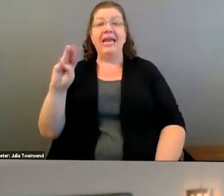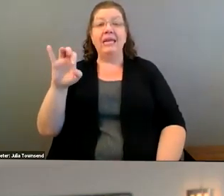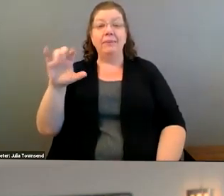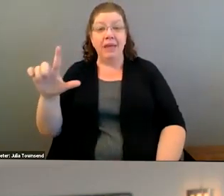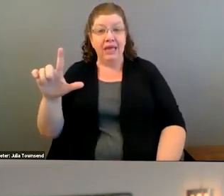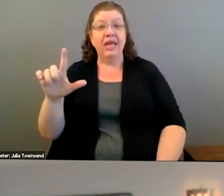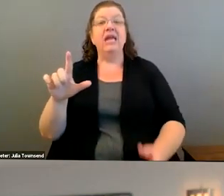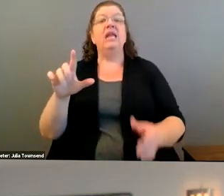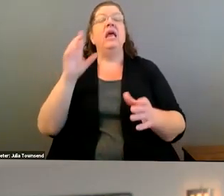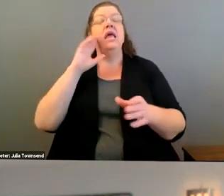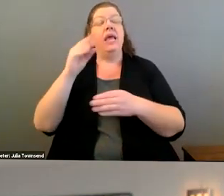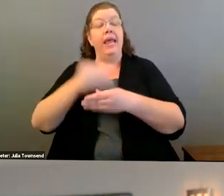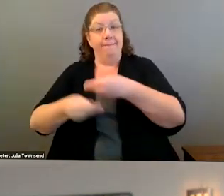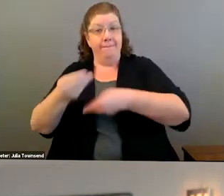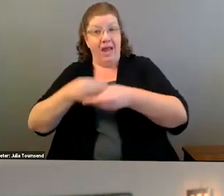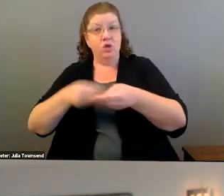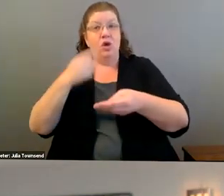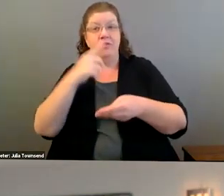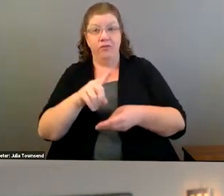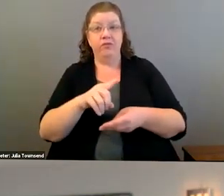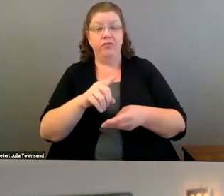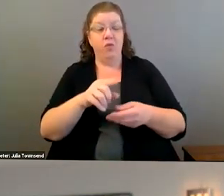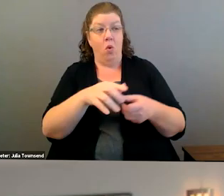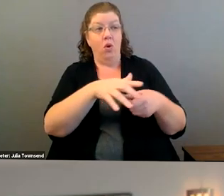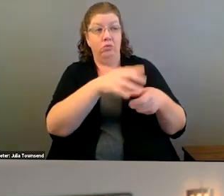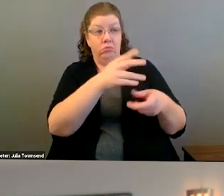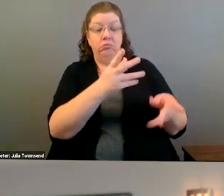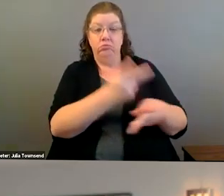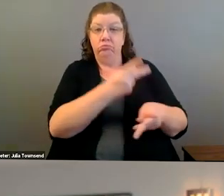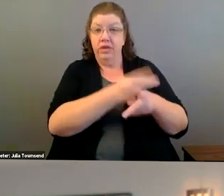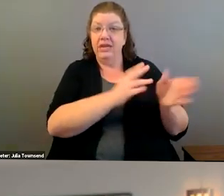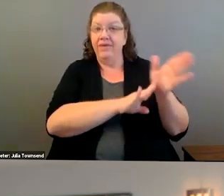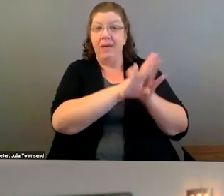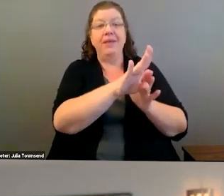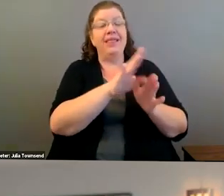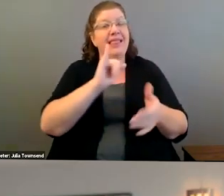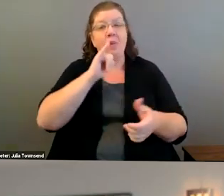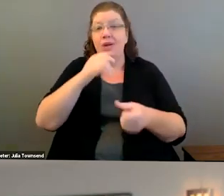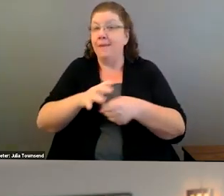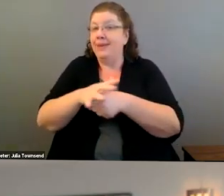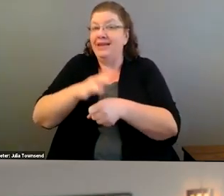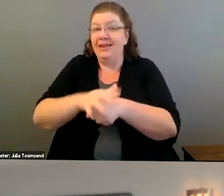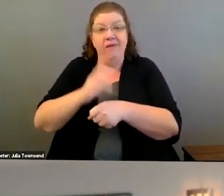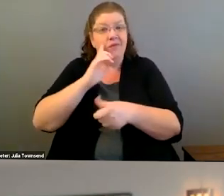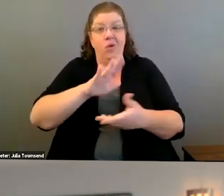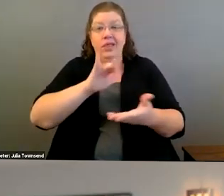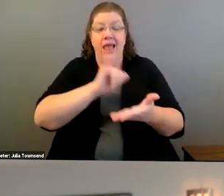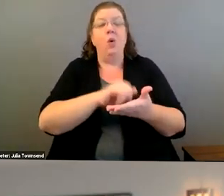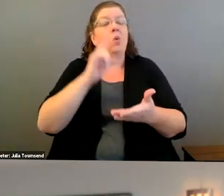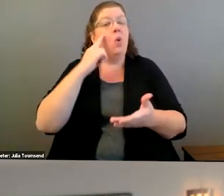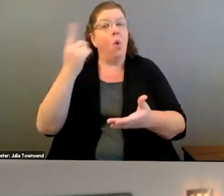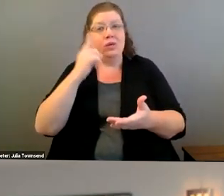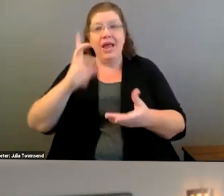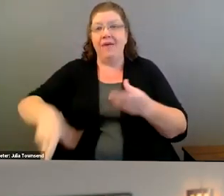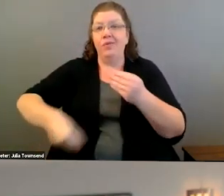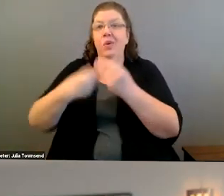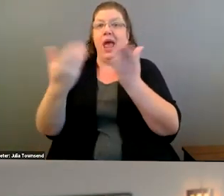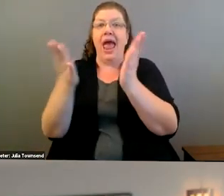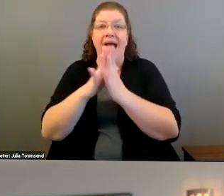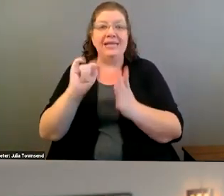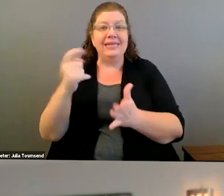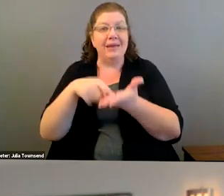presupuesto para el desarrollo de este sitio y esto no va a cumplirlo en armonización y desarrollo del sitio el distrito también iba a tener que pedir a los